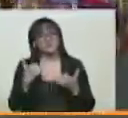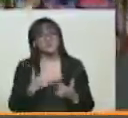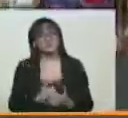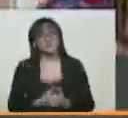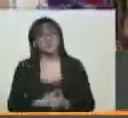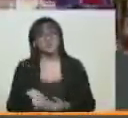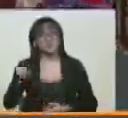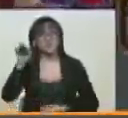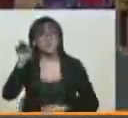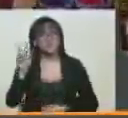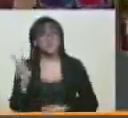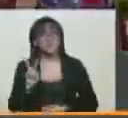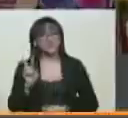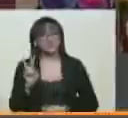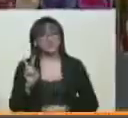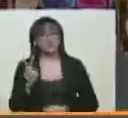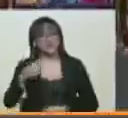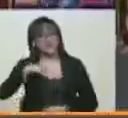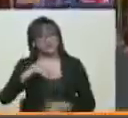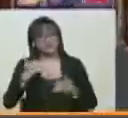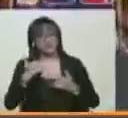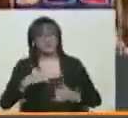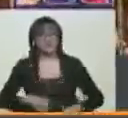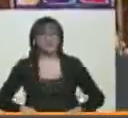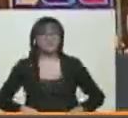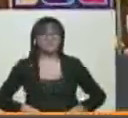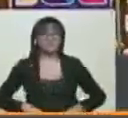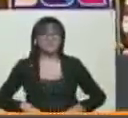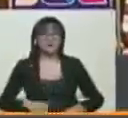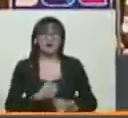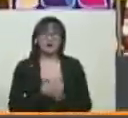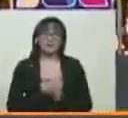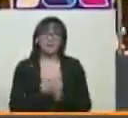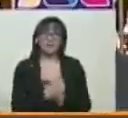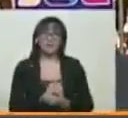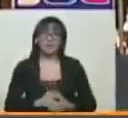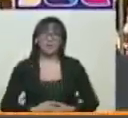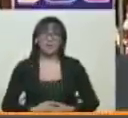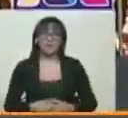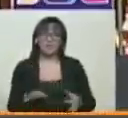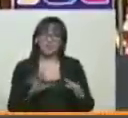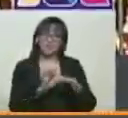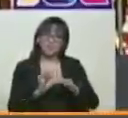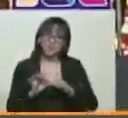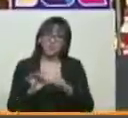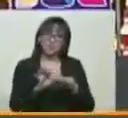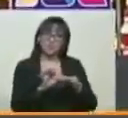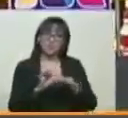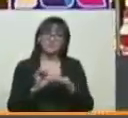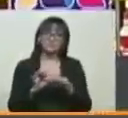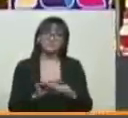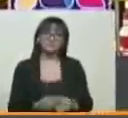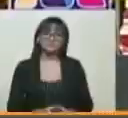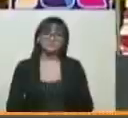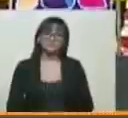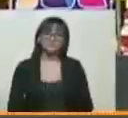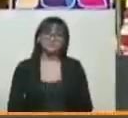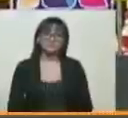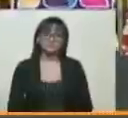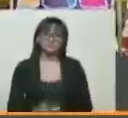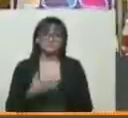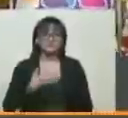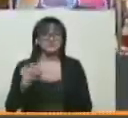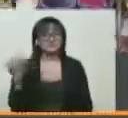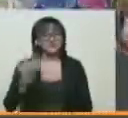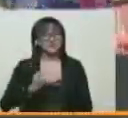el futuro de Venezuela depende de nosotros, del amor, de la unión popular y estoy